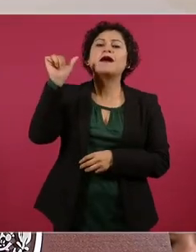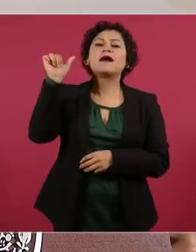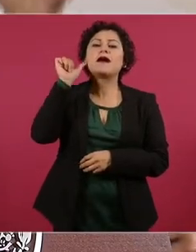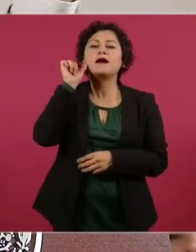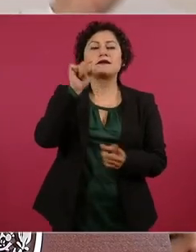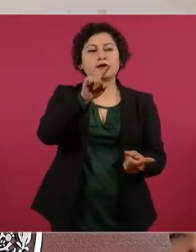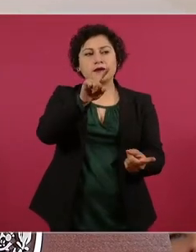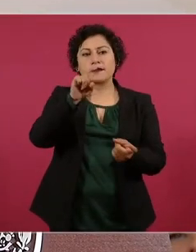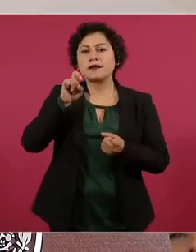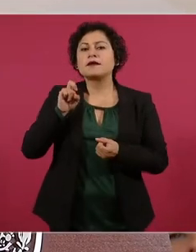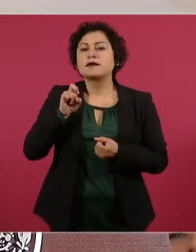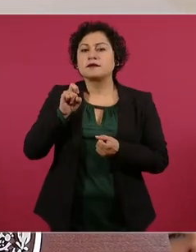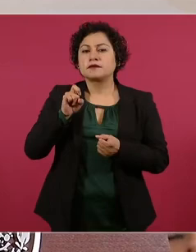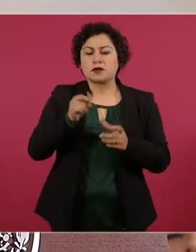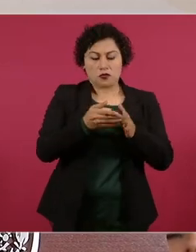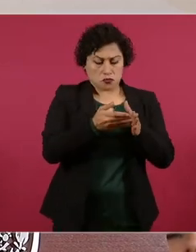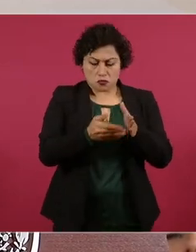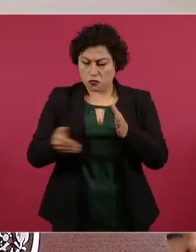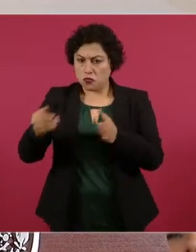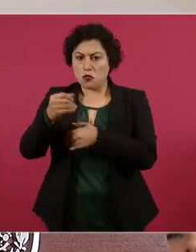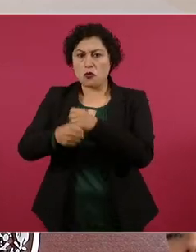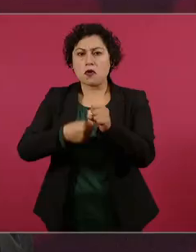lo que llevamos en el año